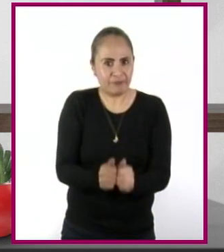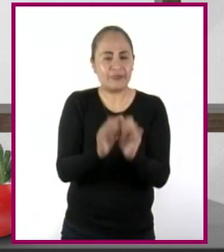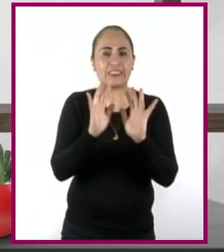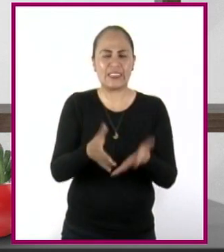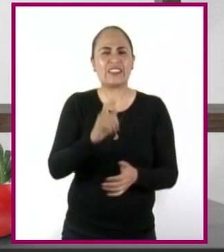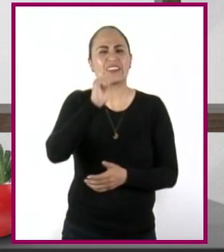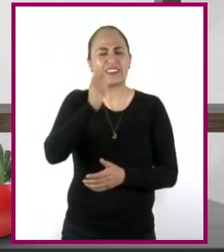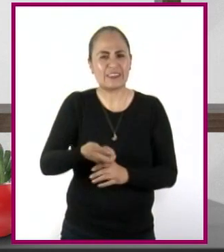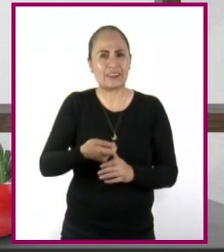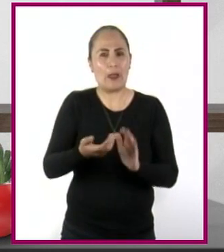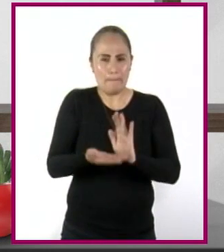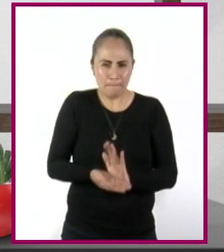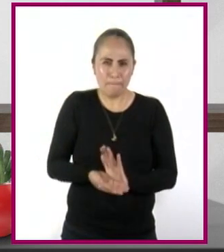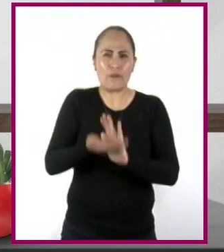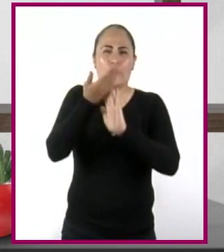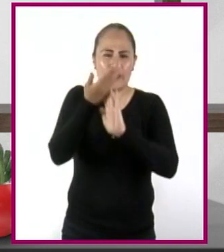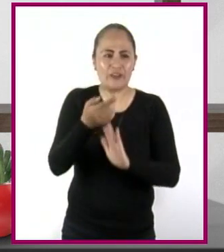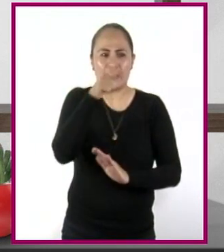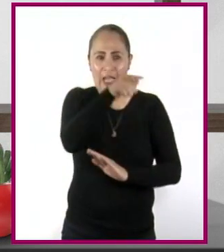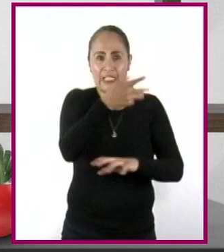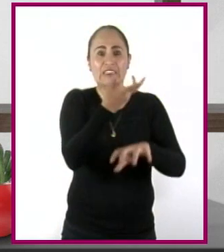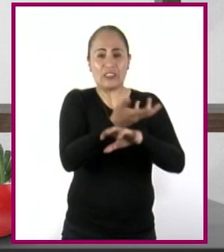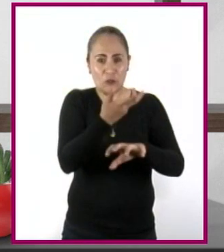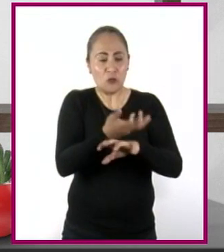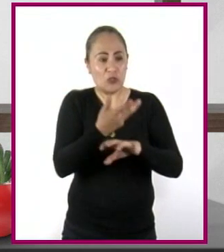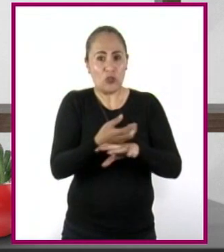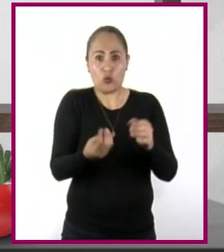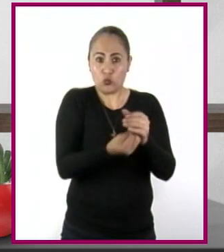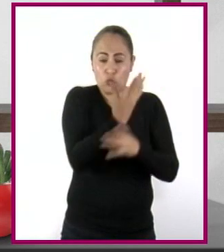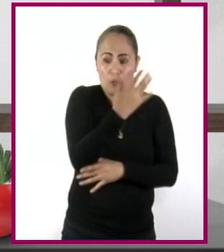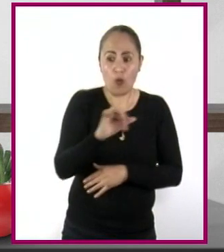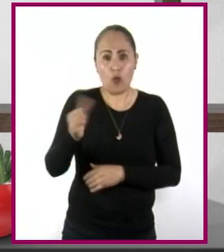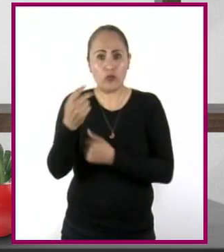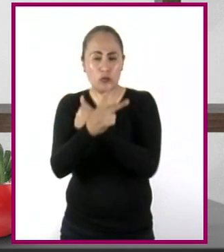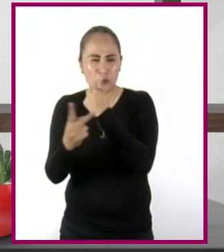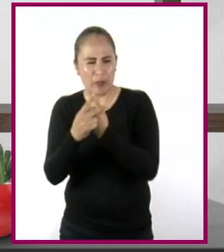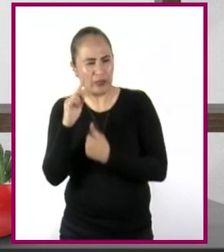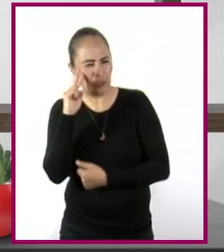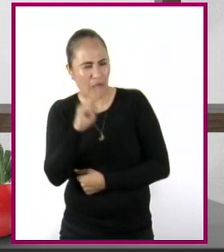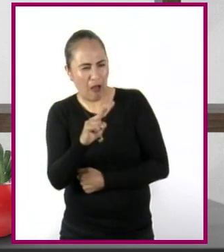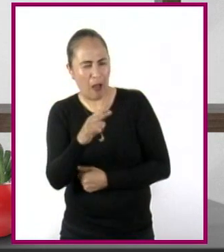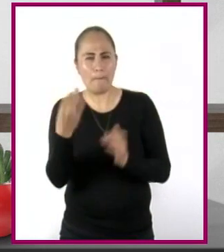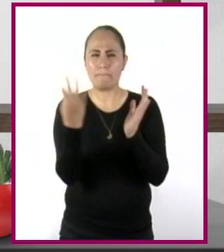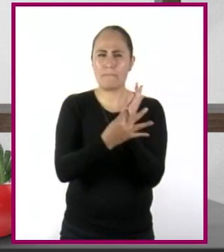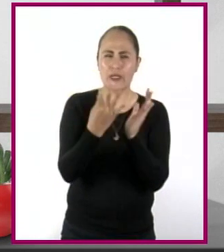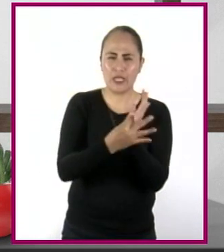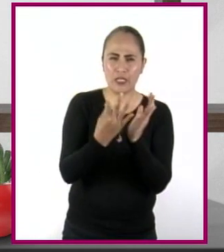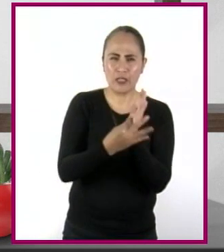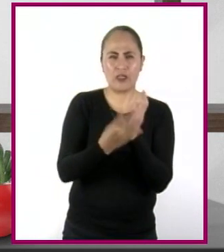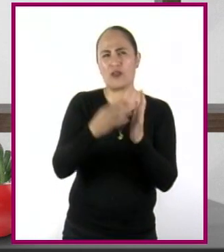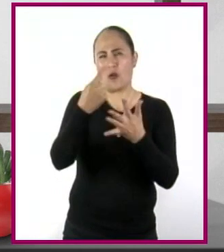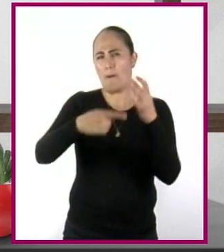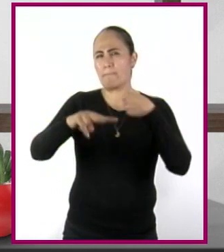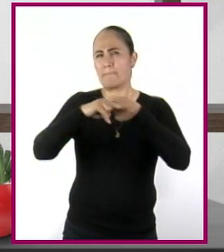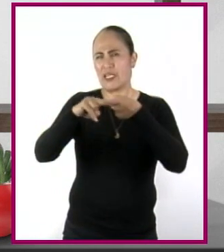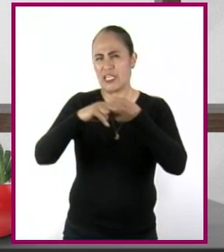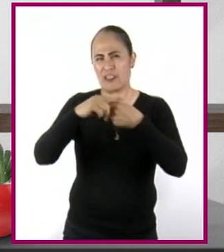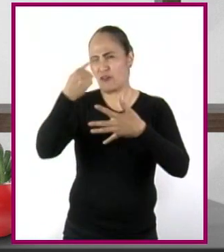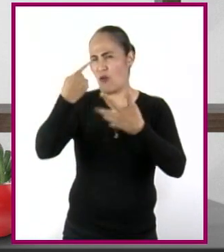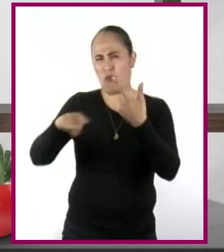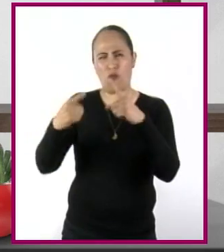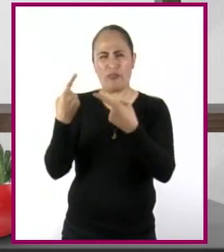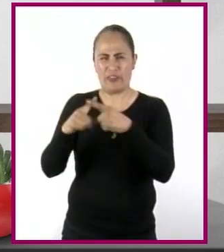progreso que inventaba Estados Unidos y que el mundo envidiaba. Acero, hormigón armado, vidrio y bomba hidráulica eran